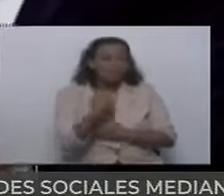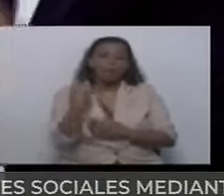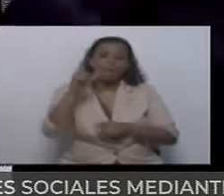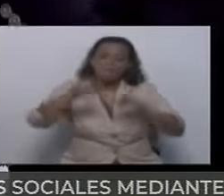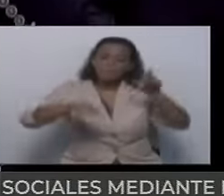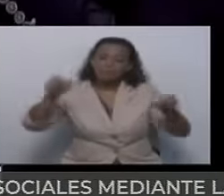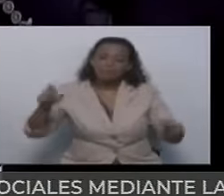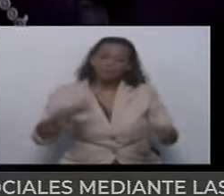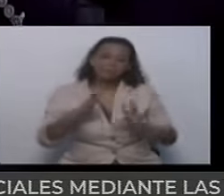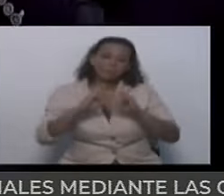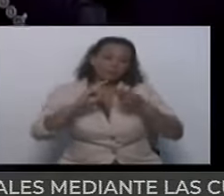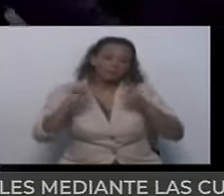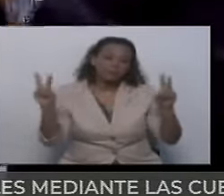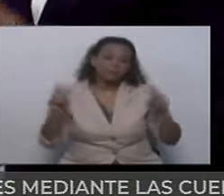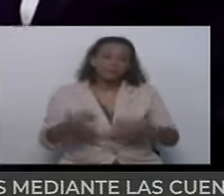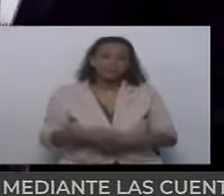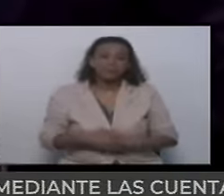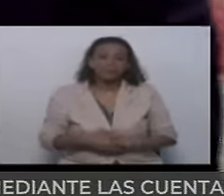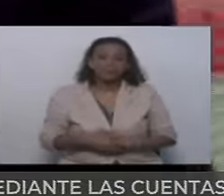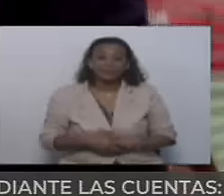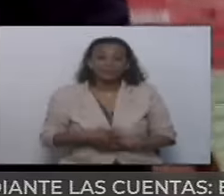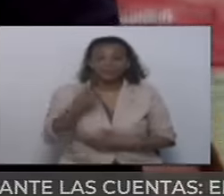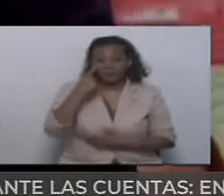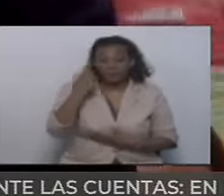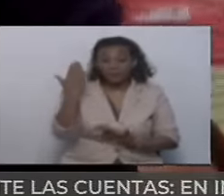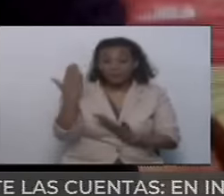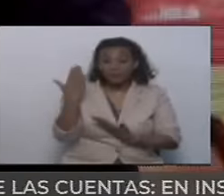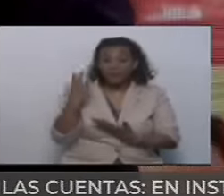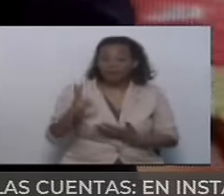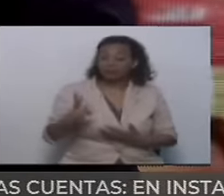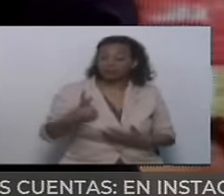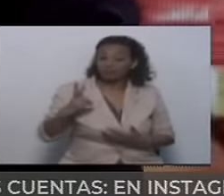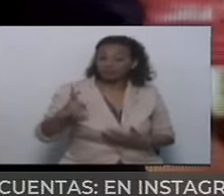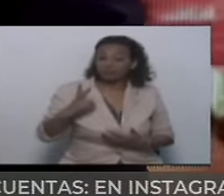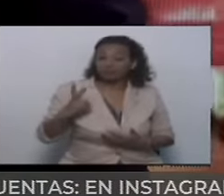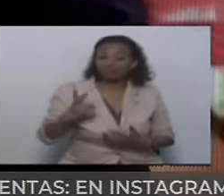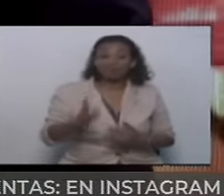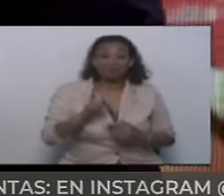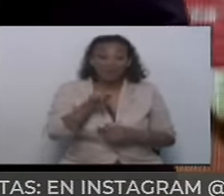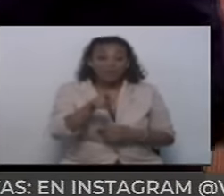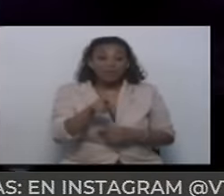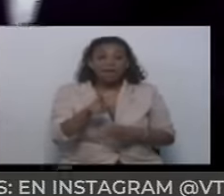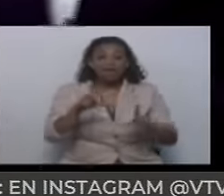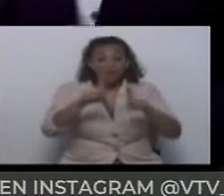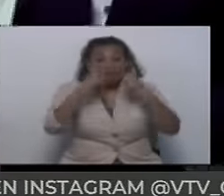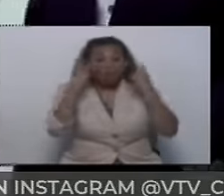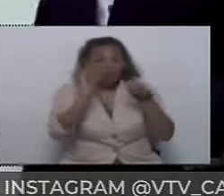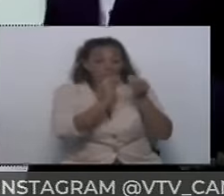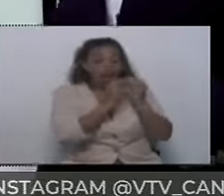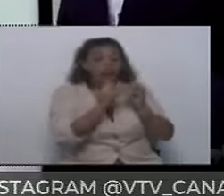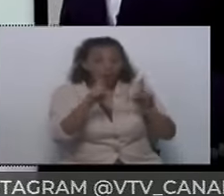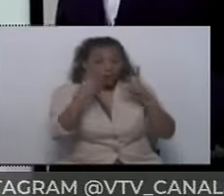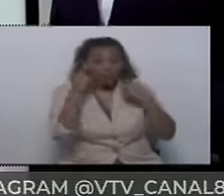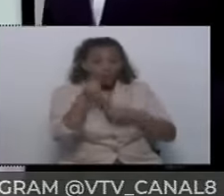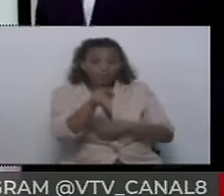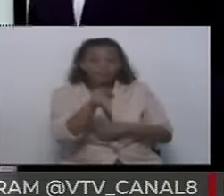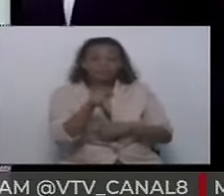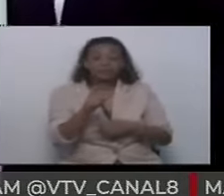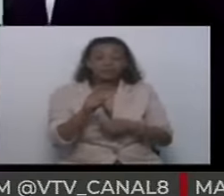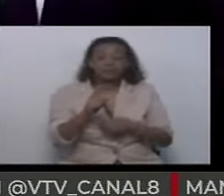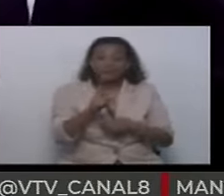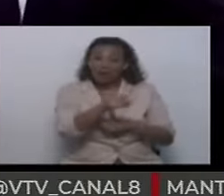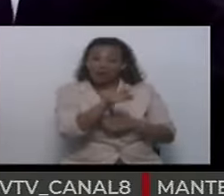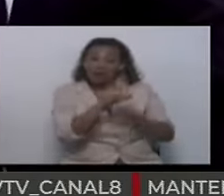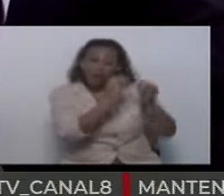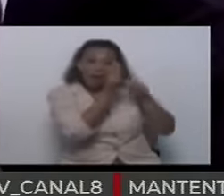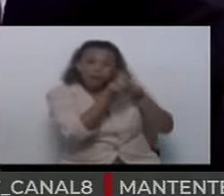Ah, mira, qué elegancia, mira, parece una esa viene bailarina de la Guaira. Flamenca. ¿Ah? Esta viene